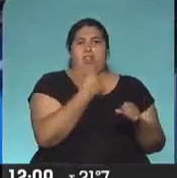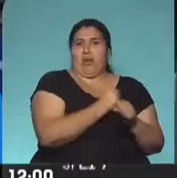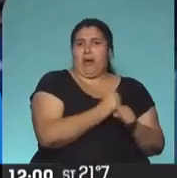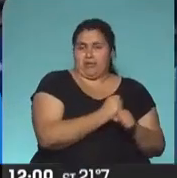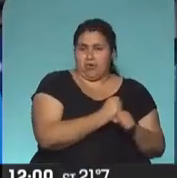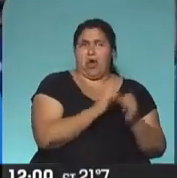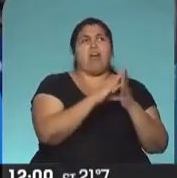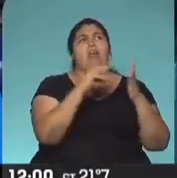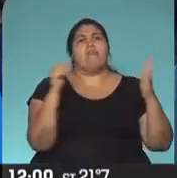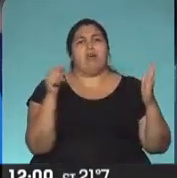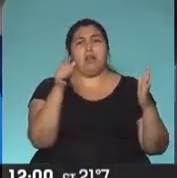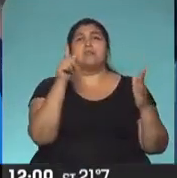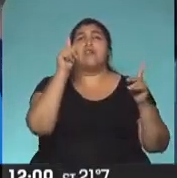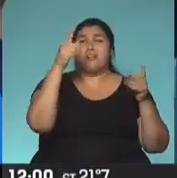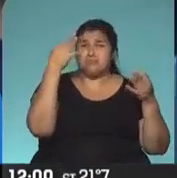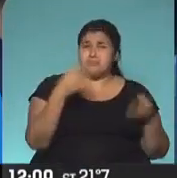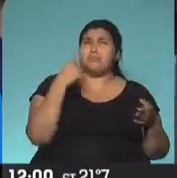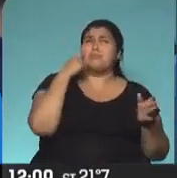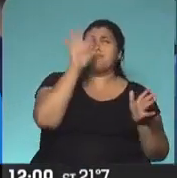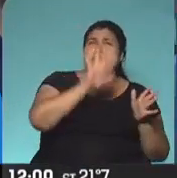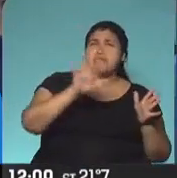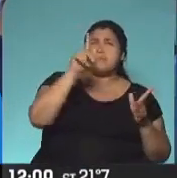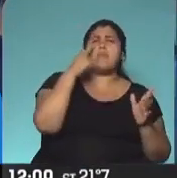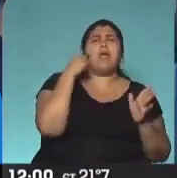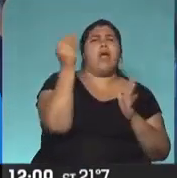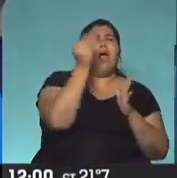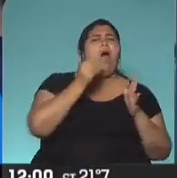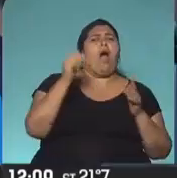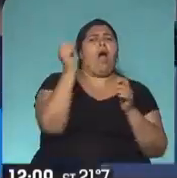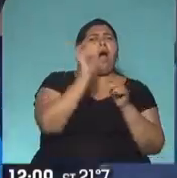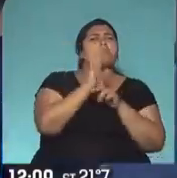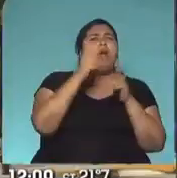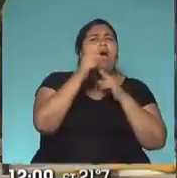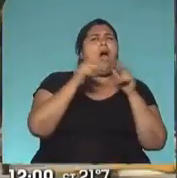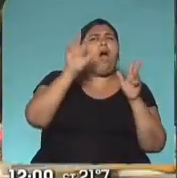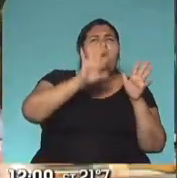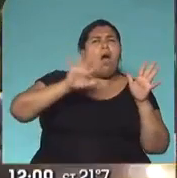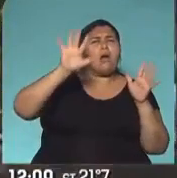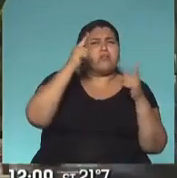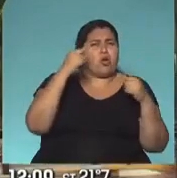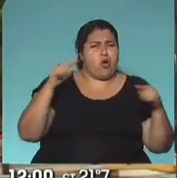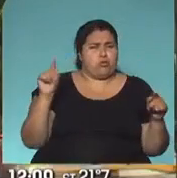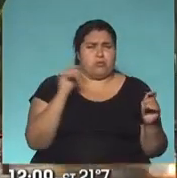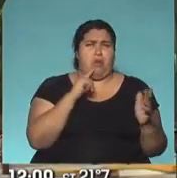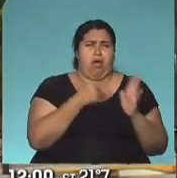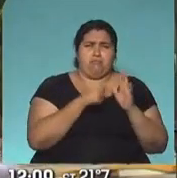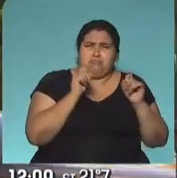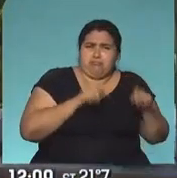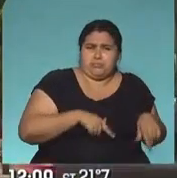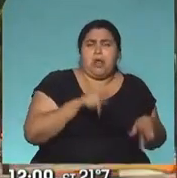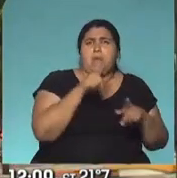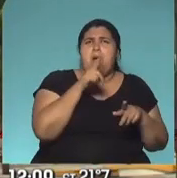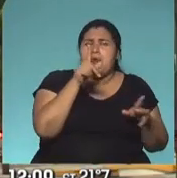una obra de arte, ¿no? Y entonces, que es una obra de arte para la ciudad de Buenos Aires. Entonces me parece que es un pecado